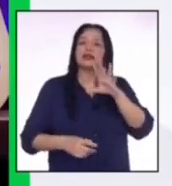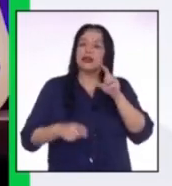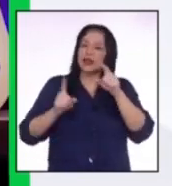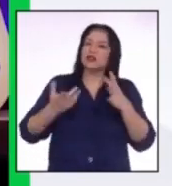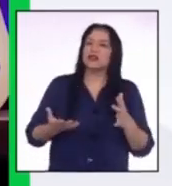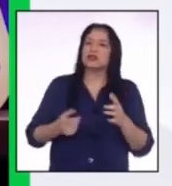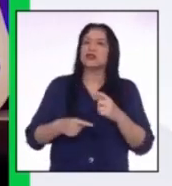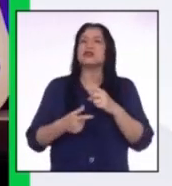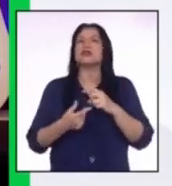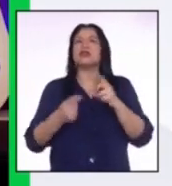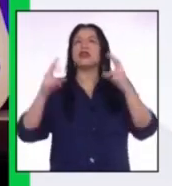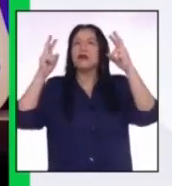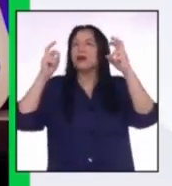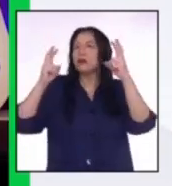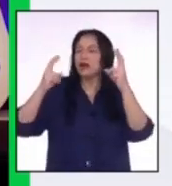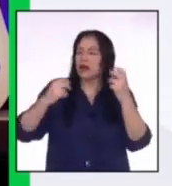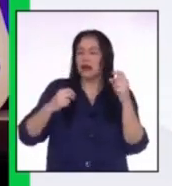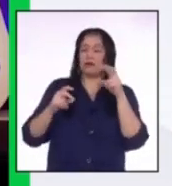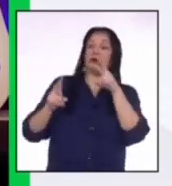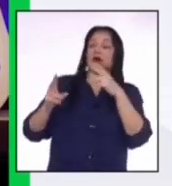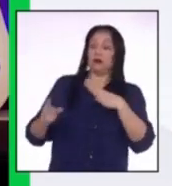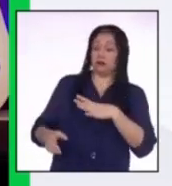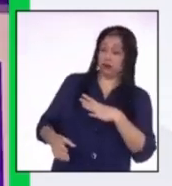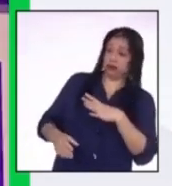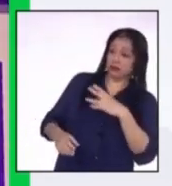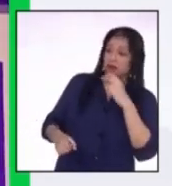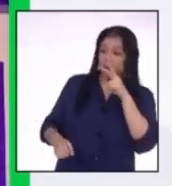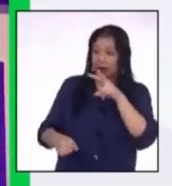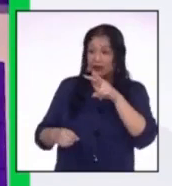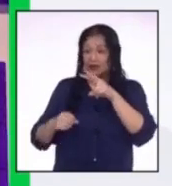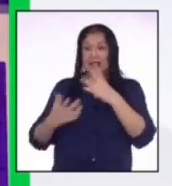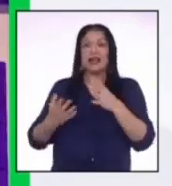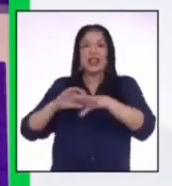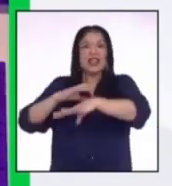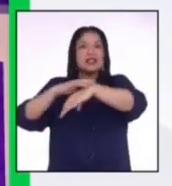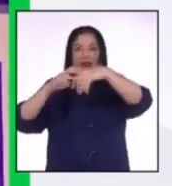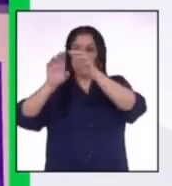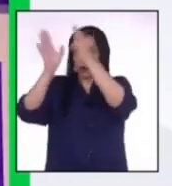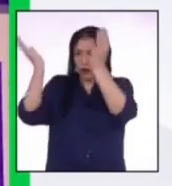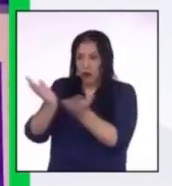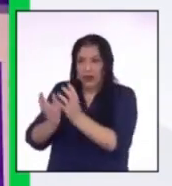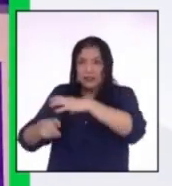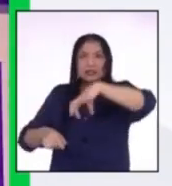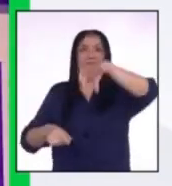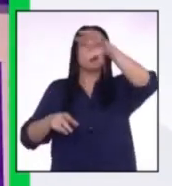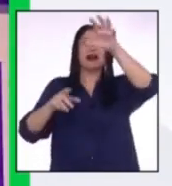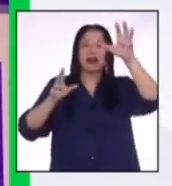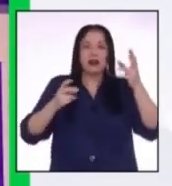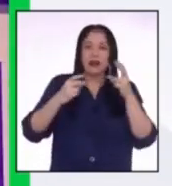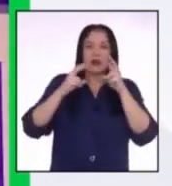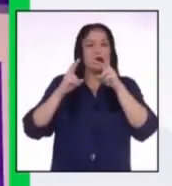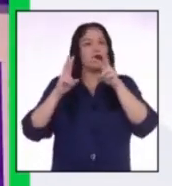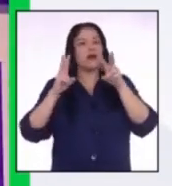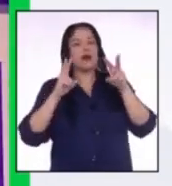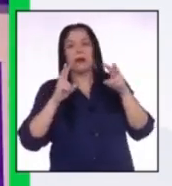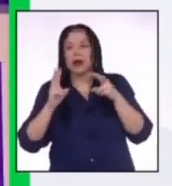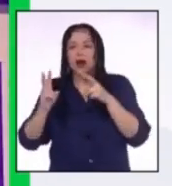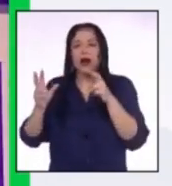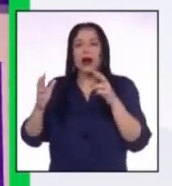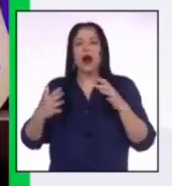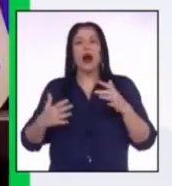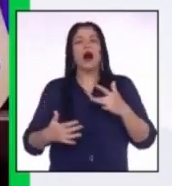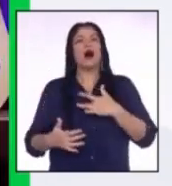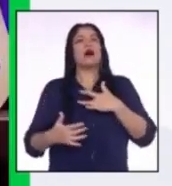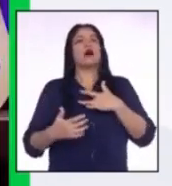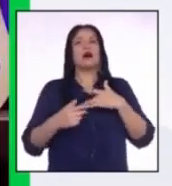que se llama el efecto perspectiva que le pasa a bastantes astronautas salen al espacio y sin esperárselo a lo que ven y lo que le genera más magia